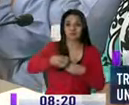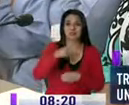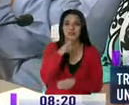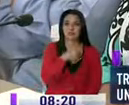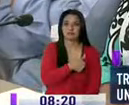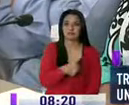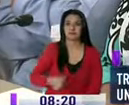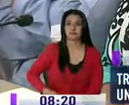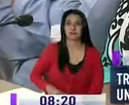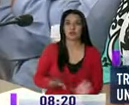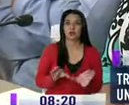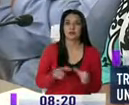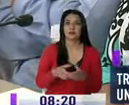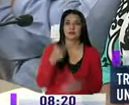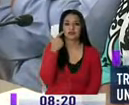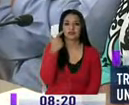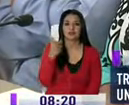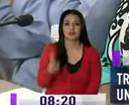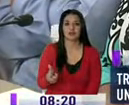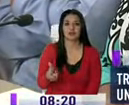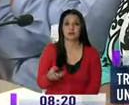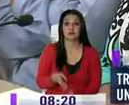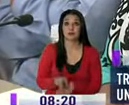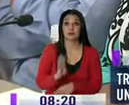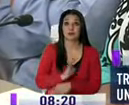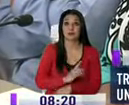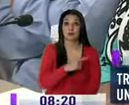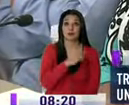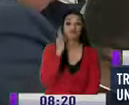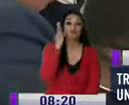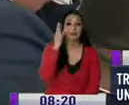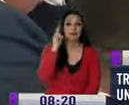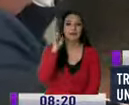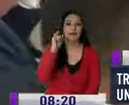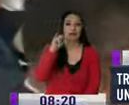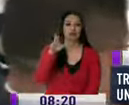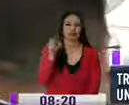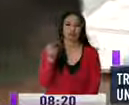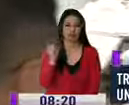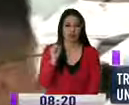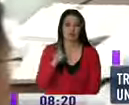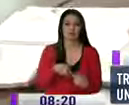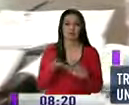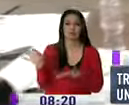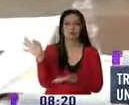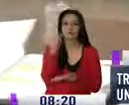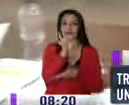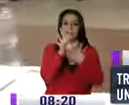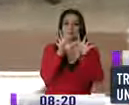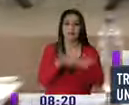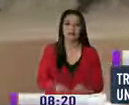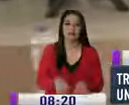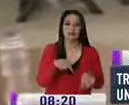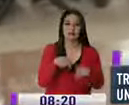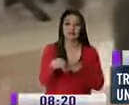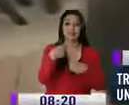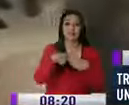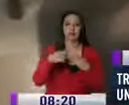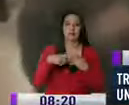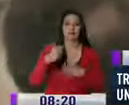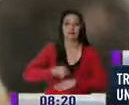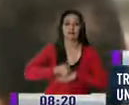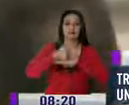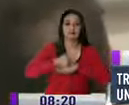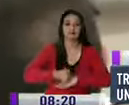presidenta de la Comisión de Fiscalización del Legislativo, María José Carrión, los representantes de la Secretaría de Movilidad de Quito, de la Agencia Nacional